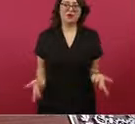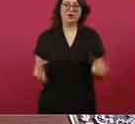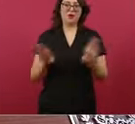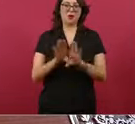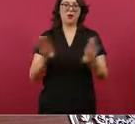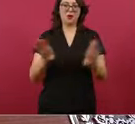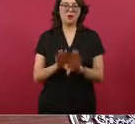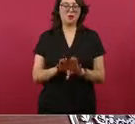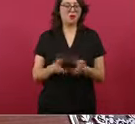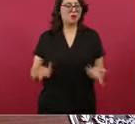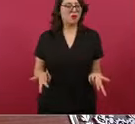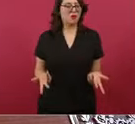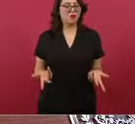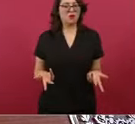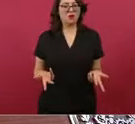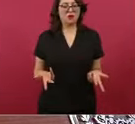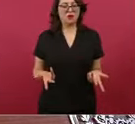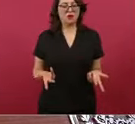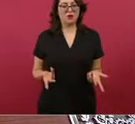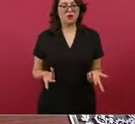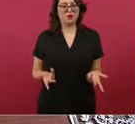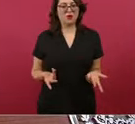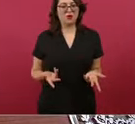Brando Zavala.